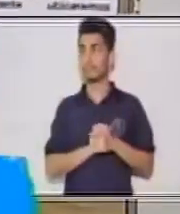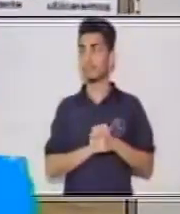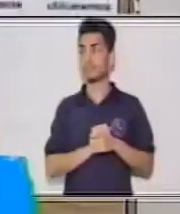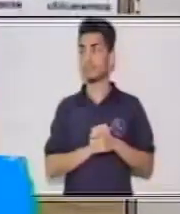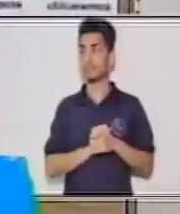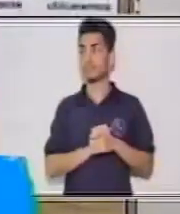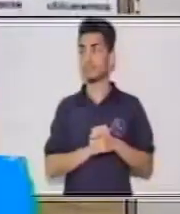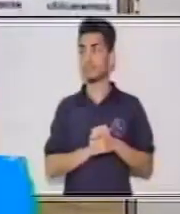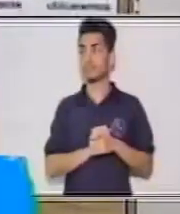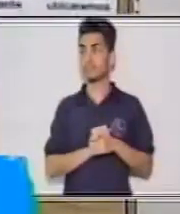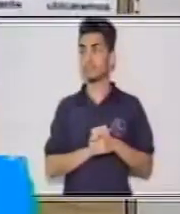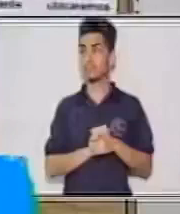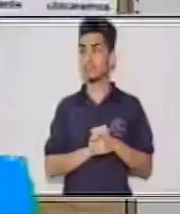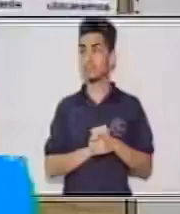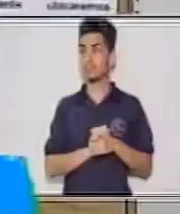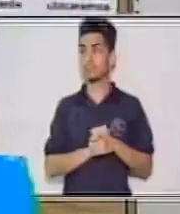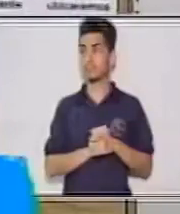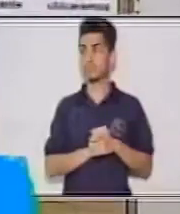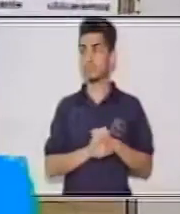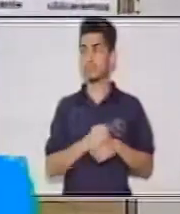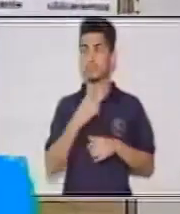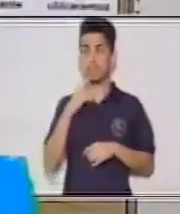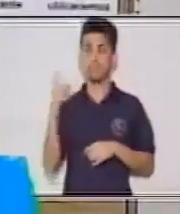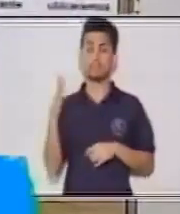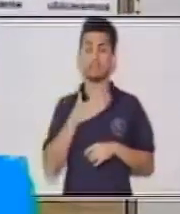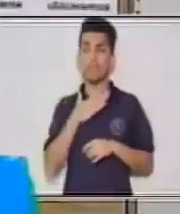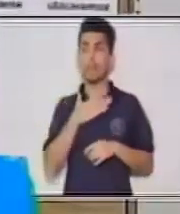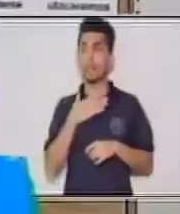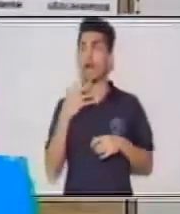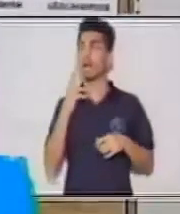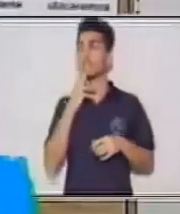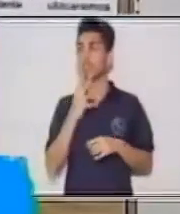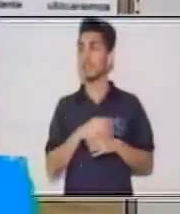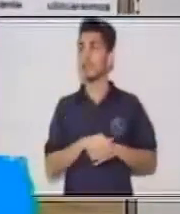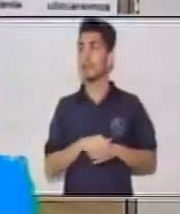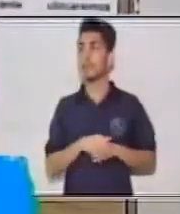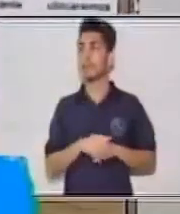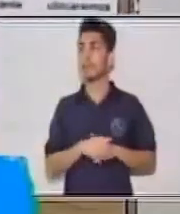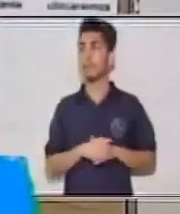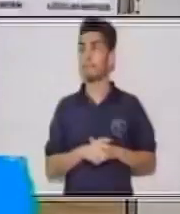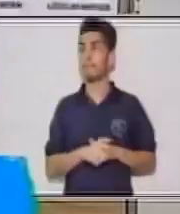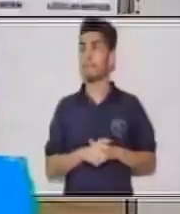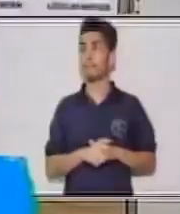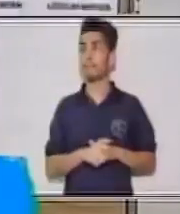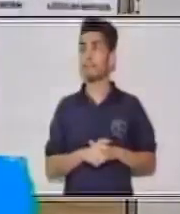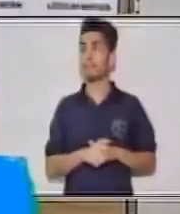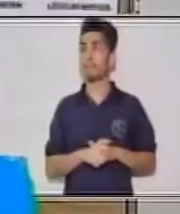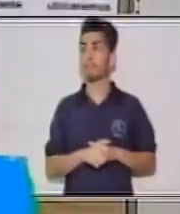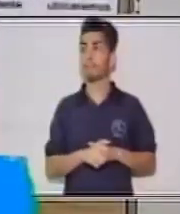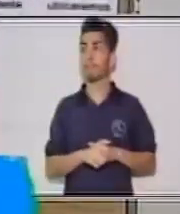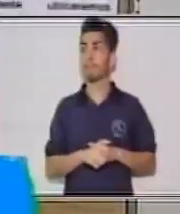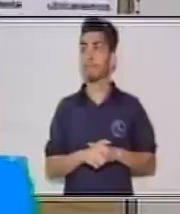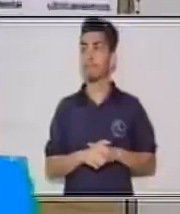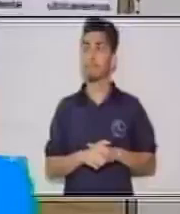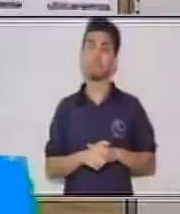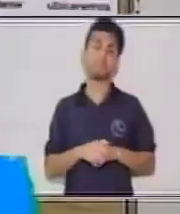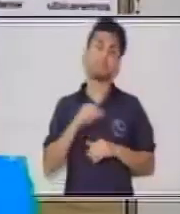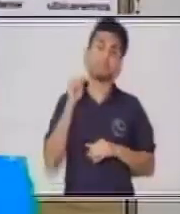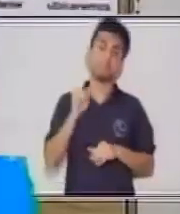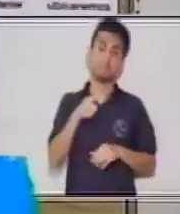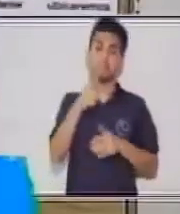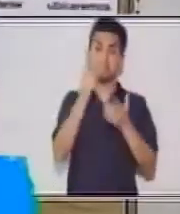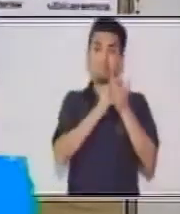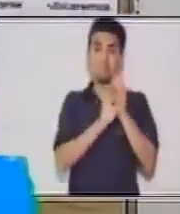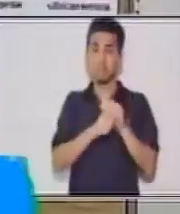Este punto se llama H. Entonces, aquí podemos hacer infinidad de cosas. Podemos dibujar un